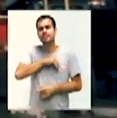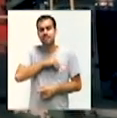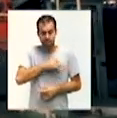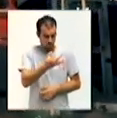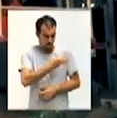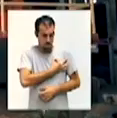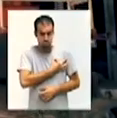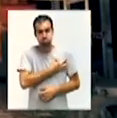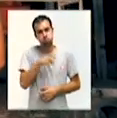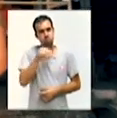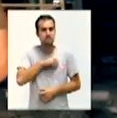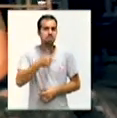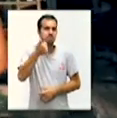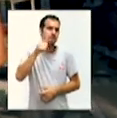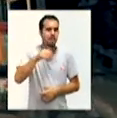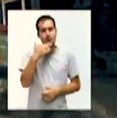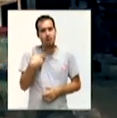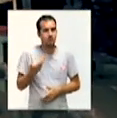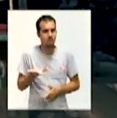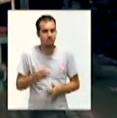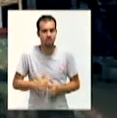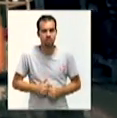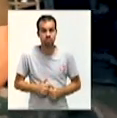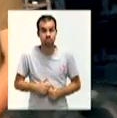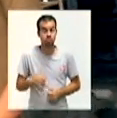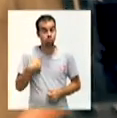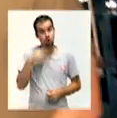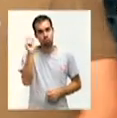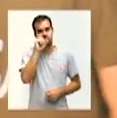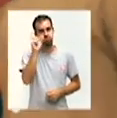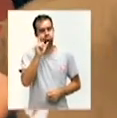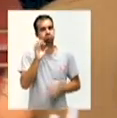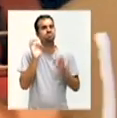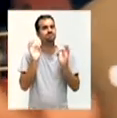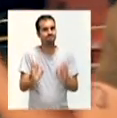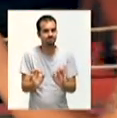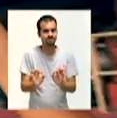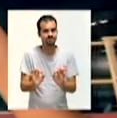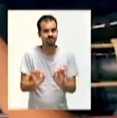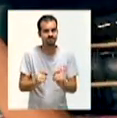ser merecedor de esta condición. Me siento sorprendido y a la vez